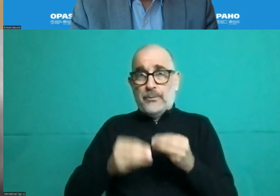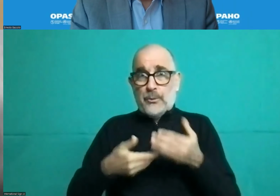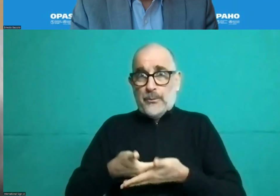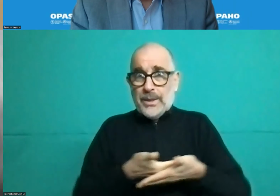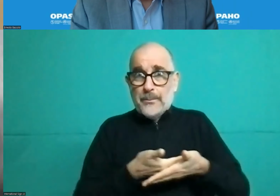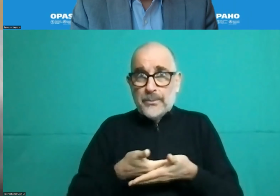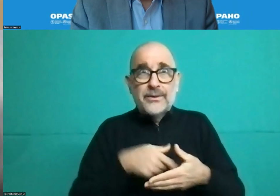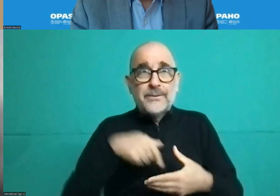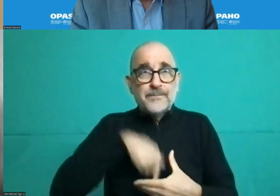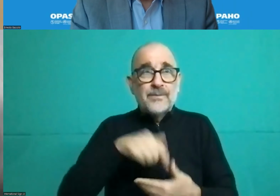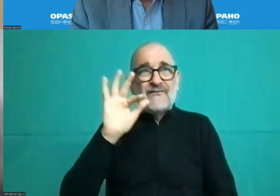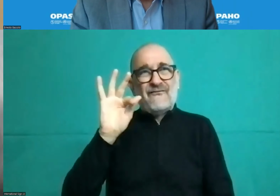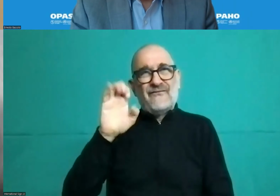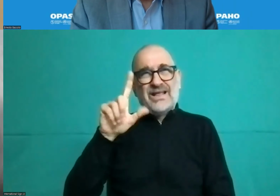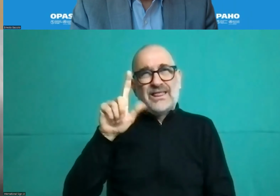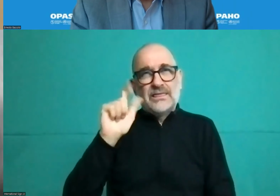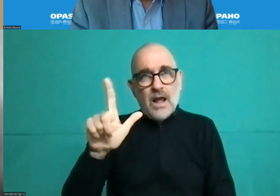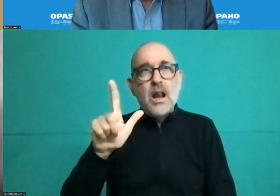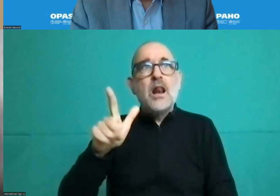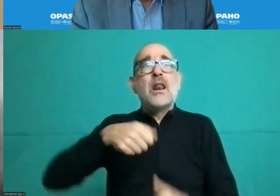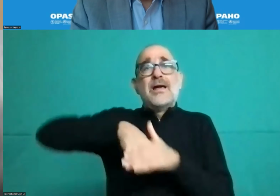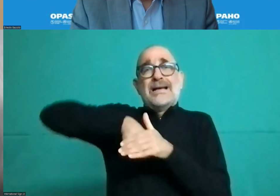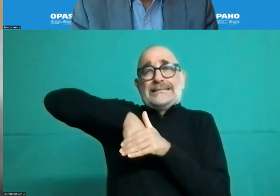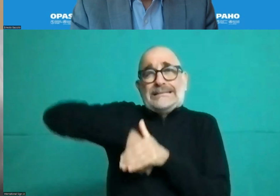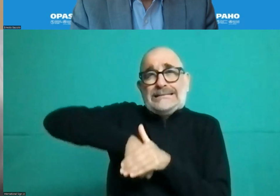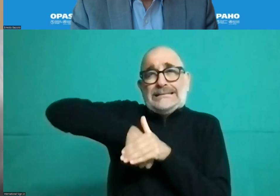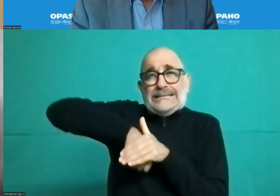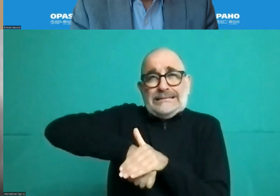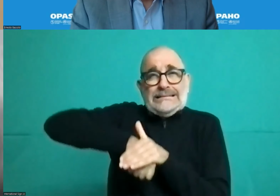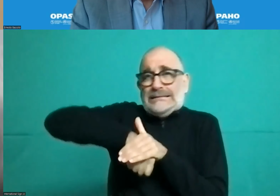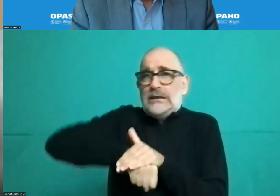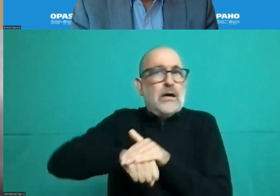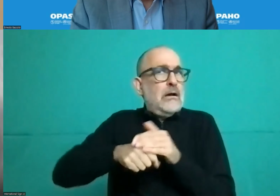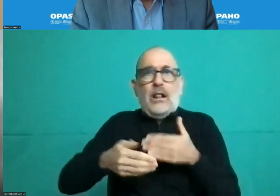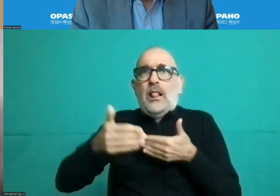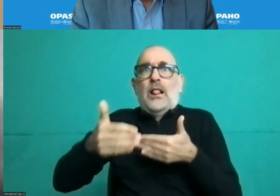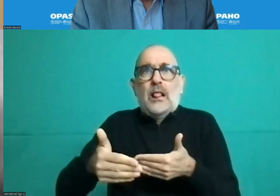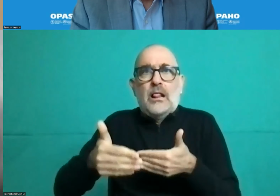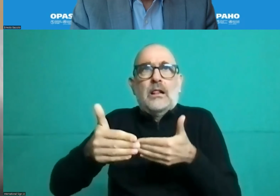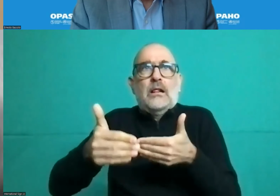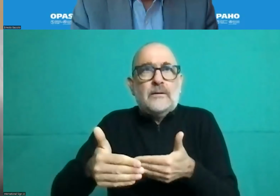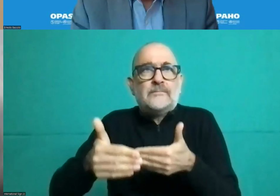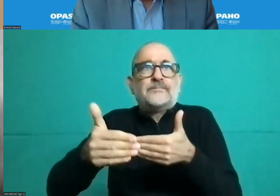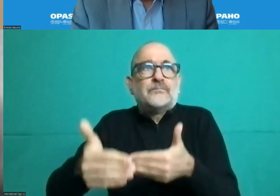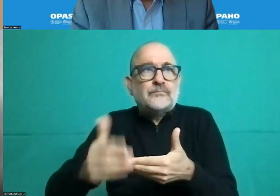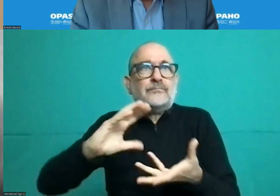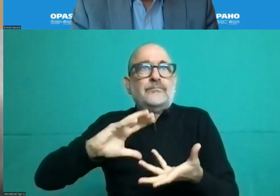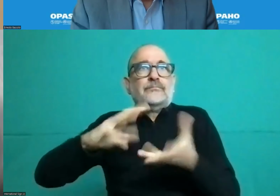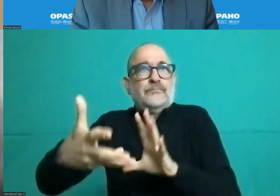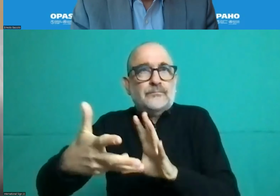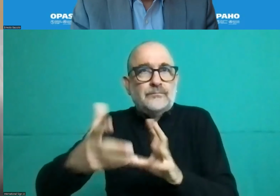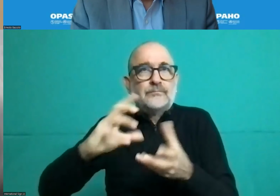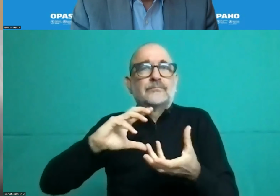incompatibilidad sanguínea. Y finalmente, como les decía, él adquirió una infección asociada a la atención a la